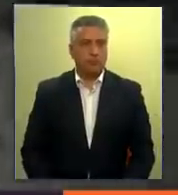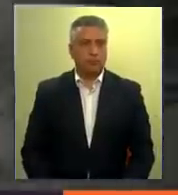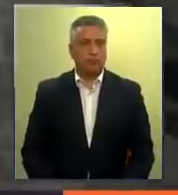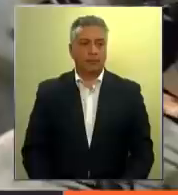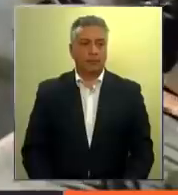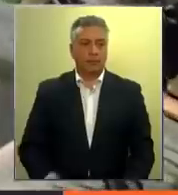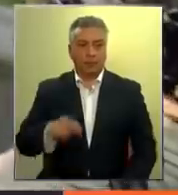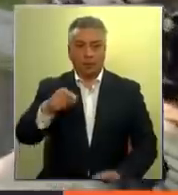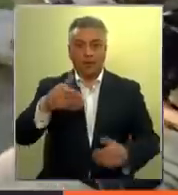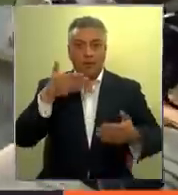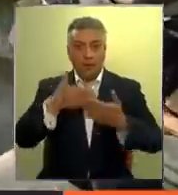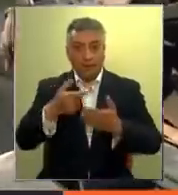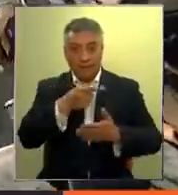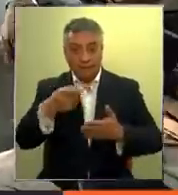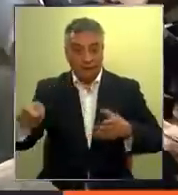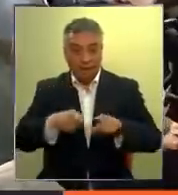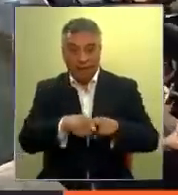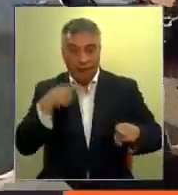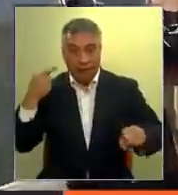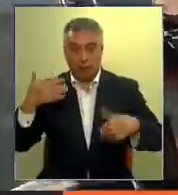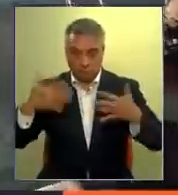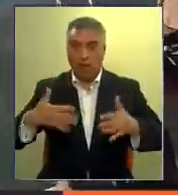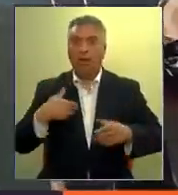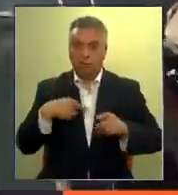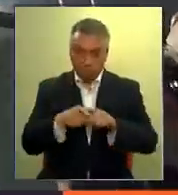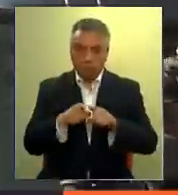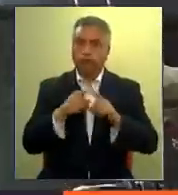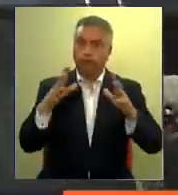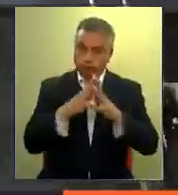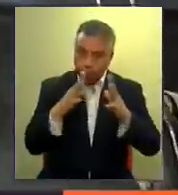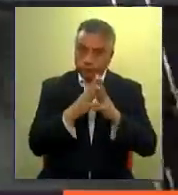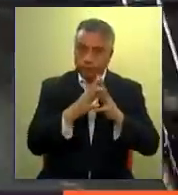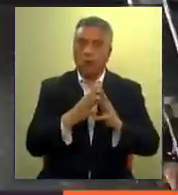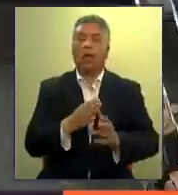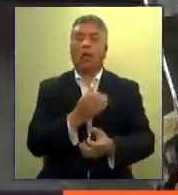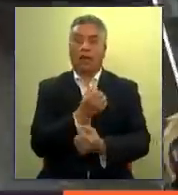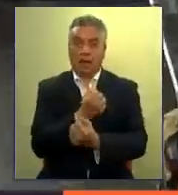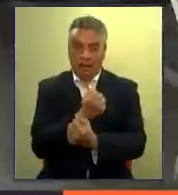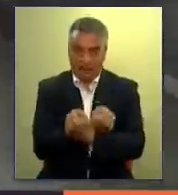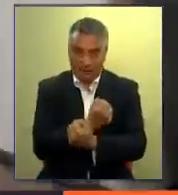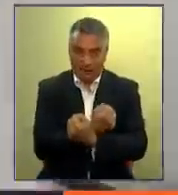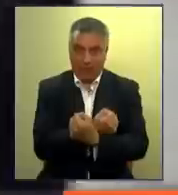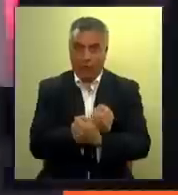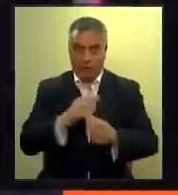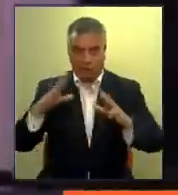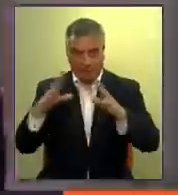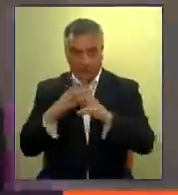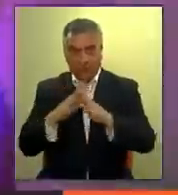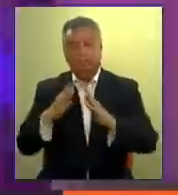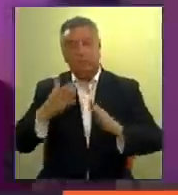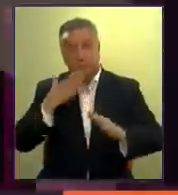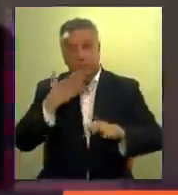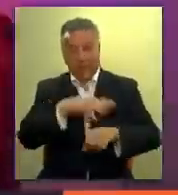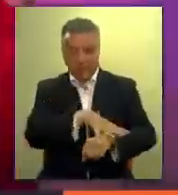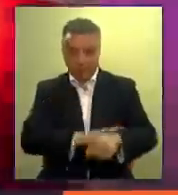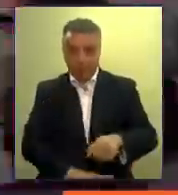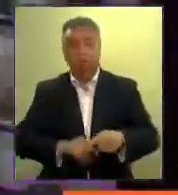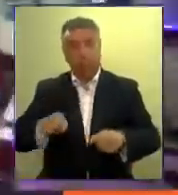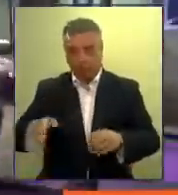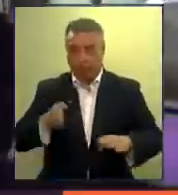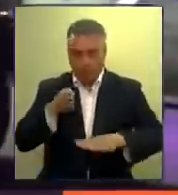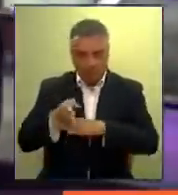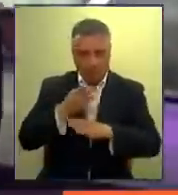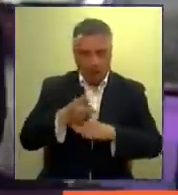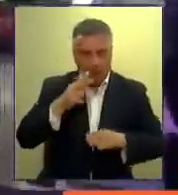Durante este fin de semana largo acompañamos a efectivos de la Armada, Carabineros y el Ejército en las labores de control en la vía pública para ver cómo fueron